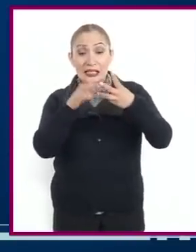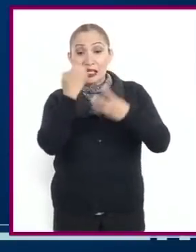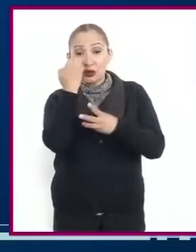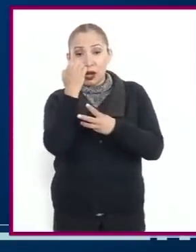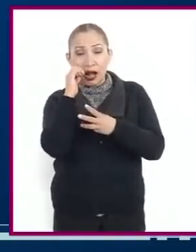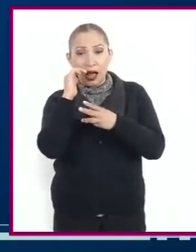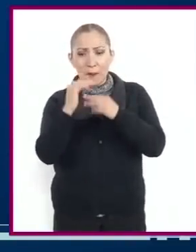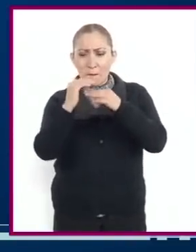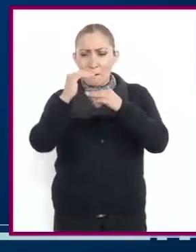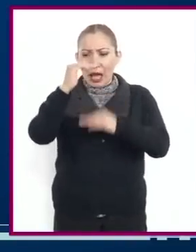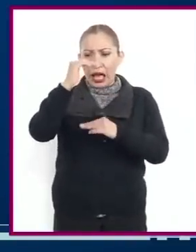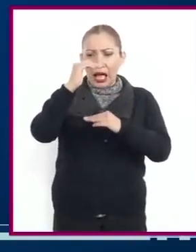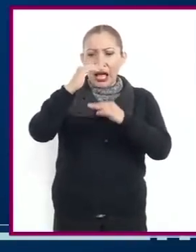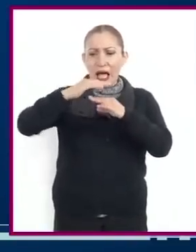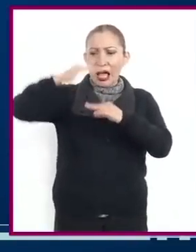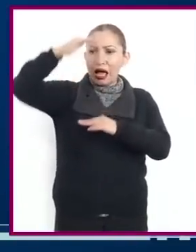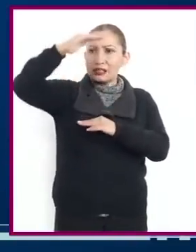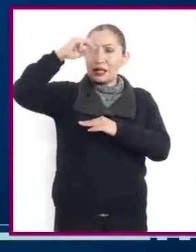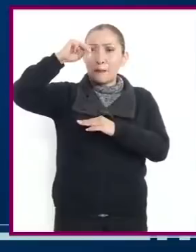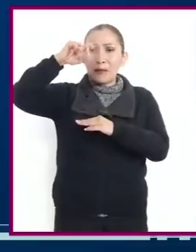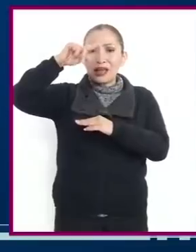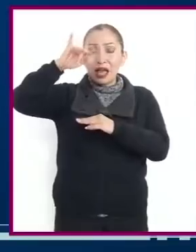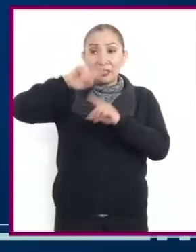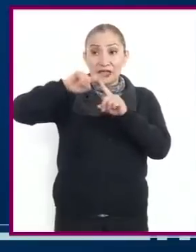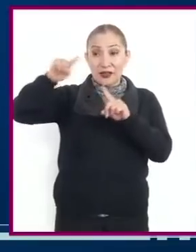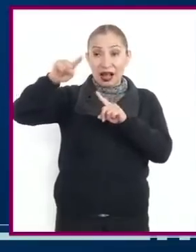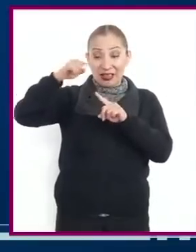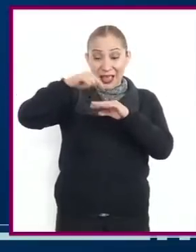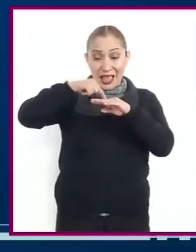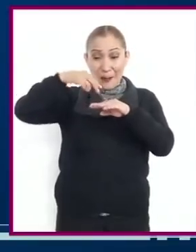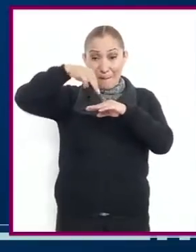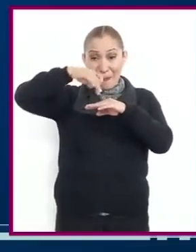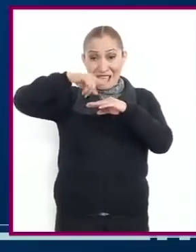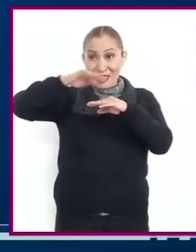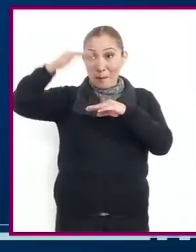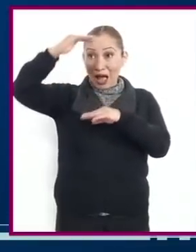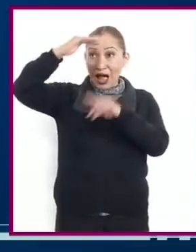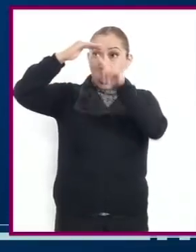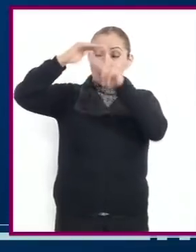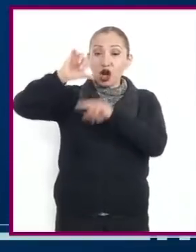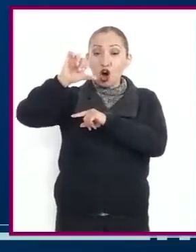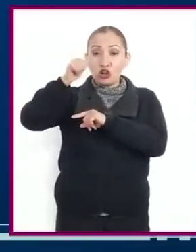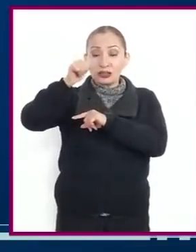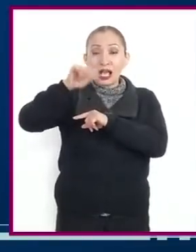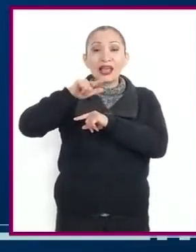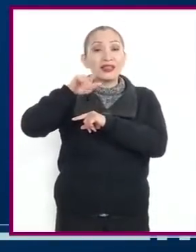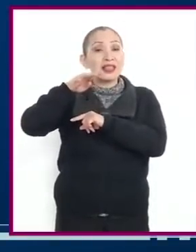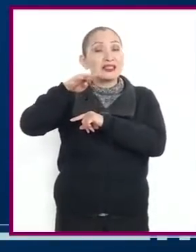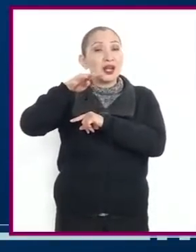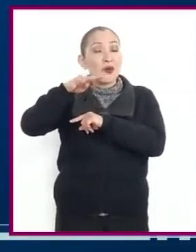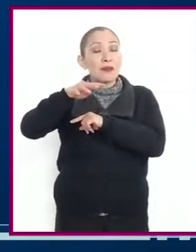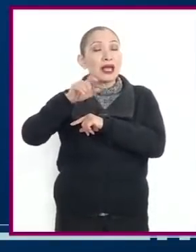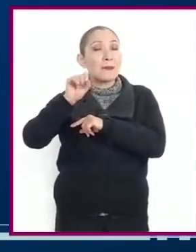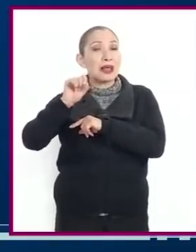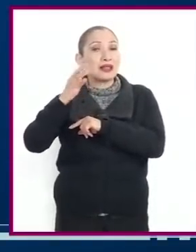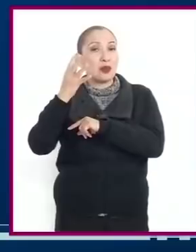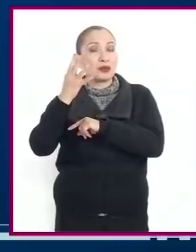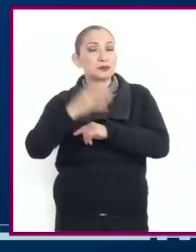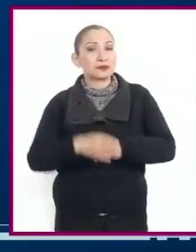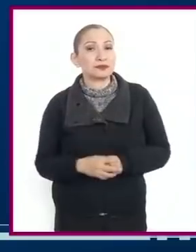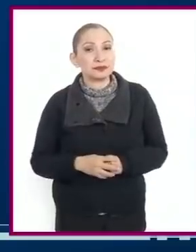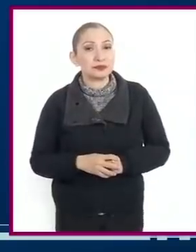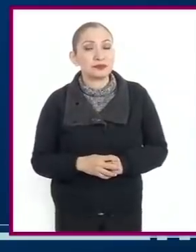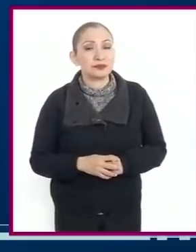se distancian mucho de la media, ya que su diferencia respecto a esta es de 11, 19 y